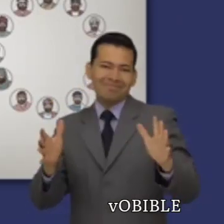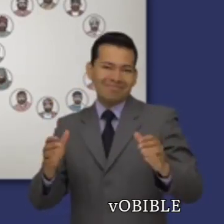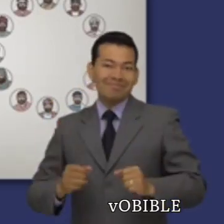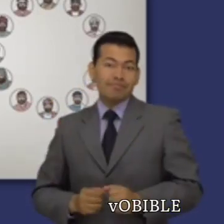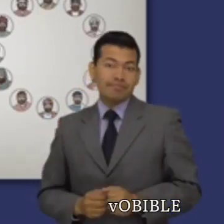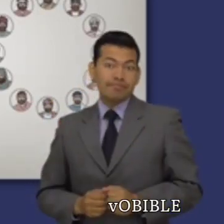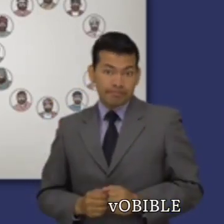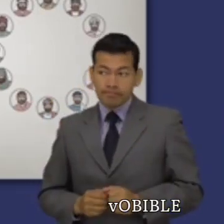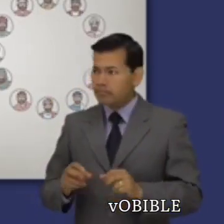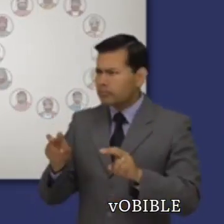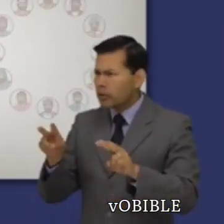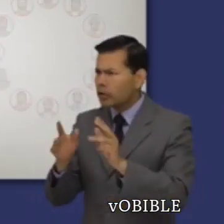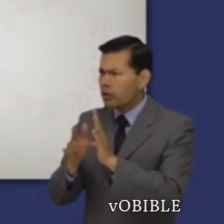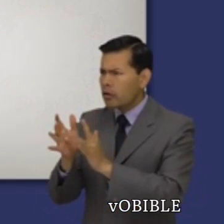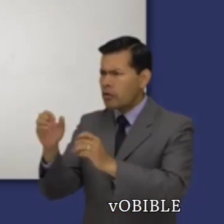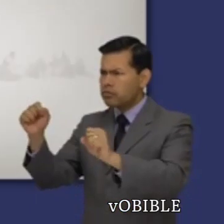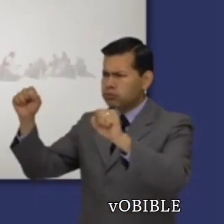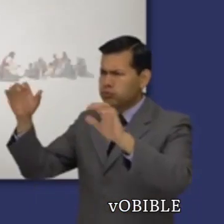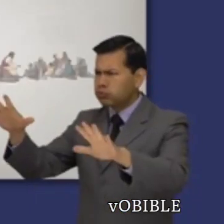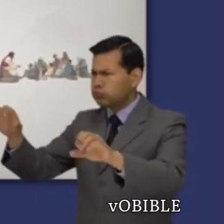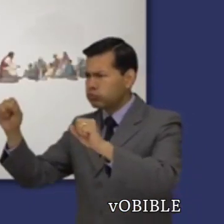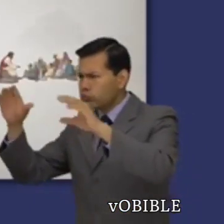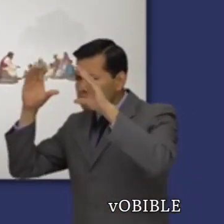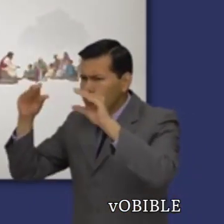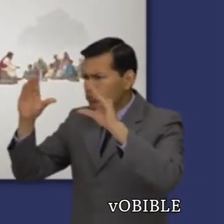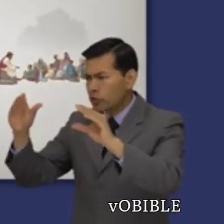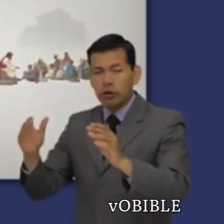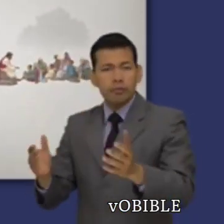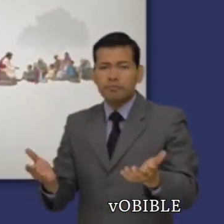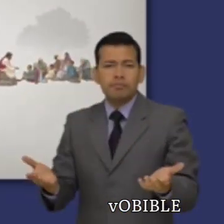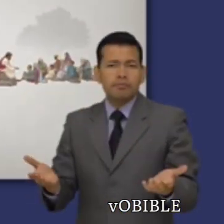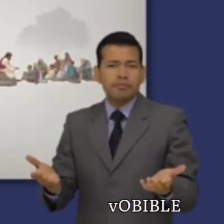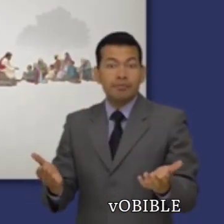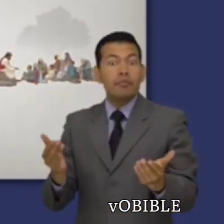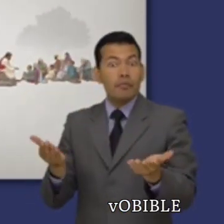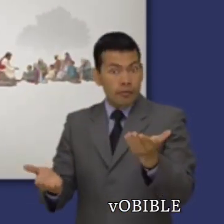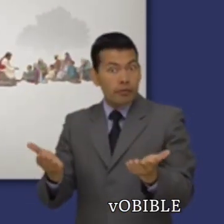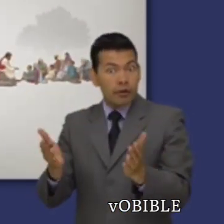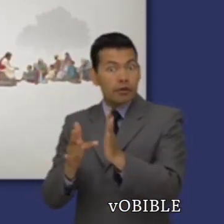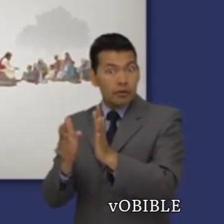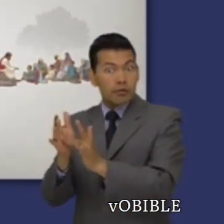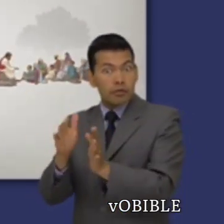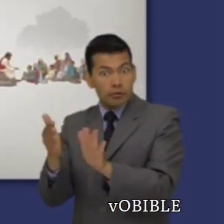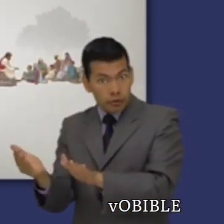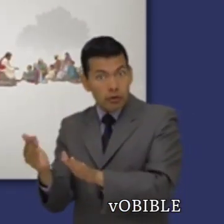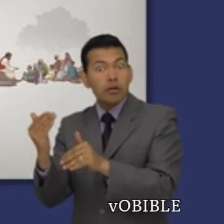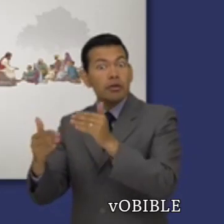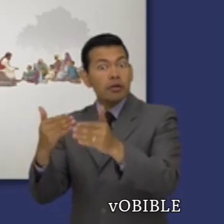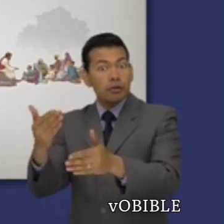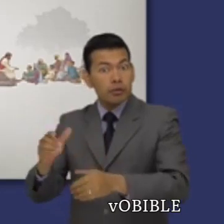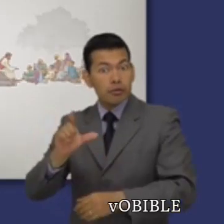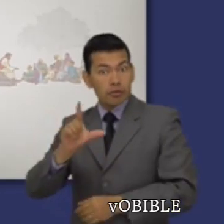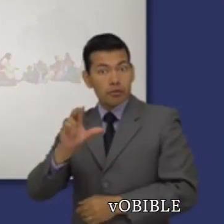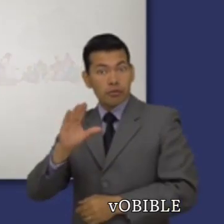Jesús. Además, Lucas no dijo que hubiera sido testigo de los sucesos de la vida de Jesús. Probablemente se